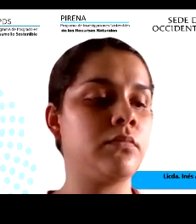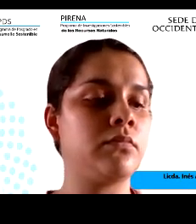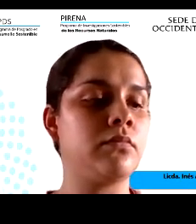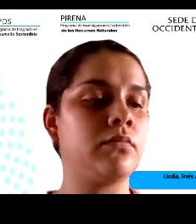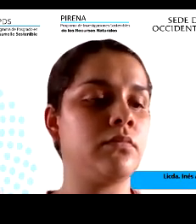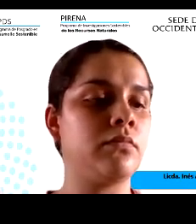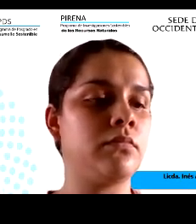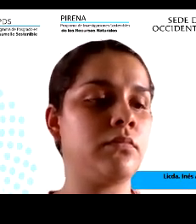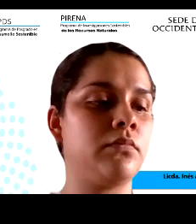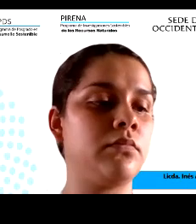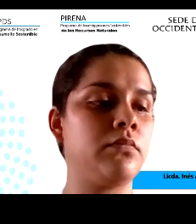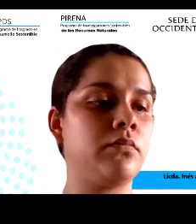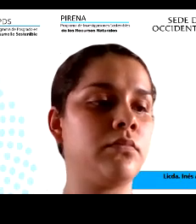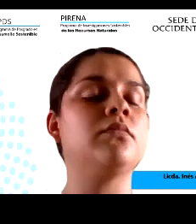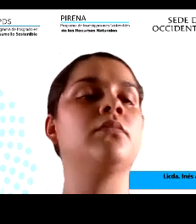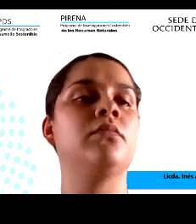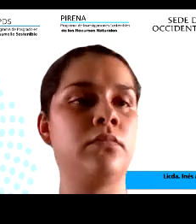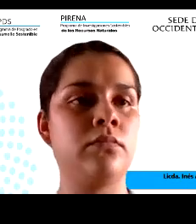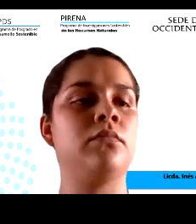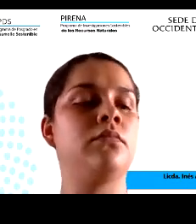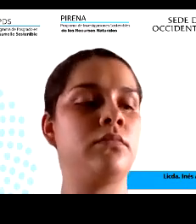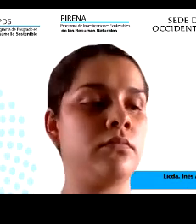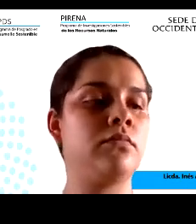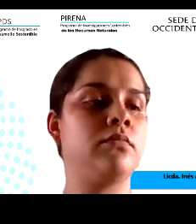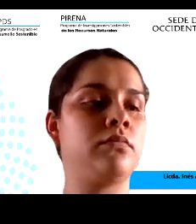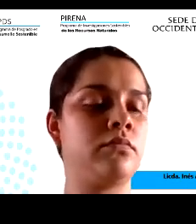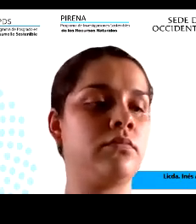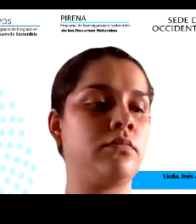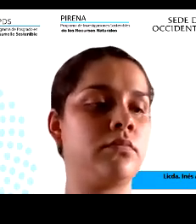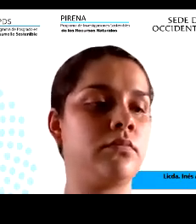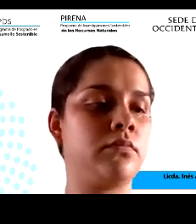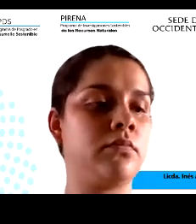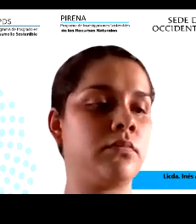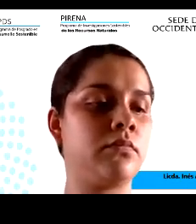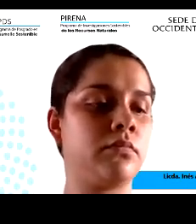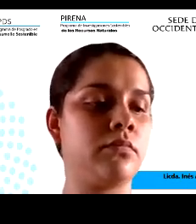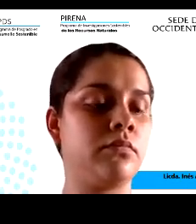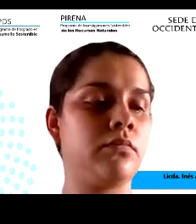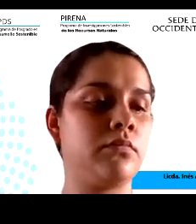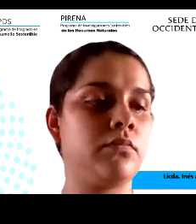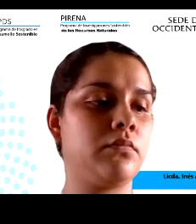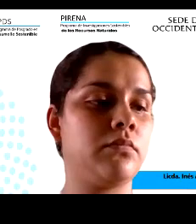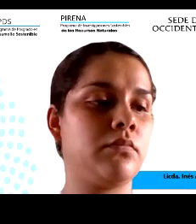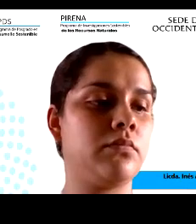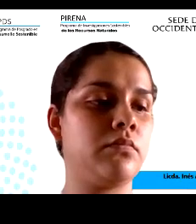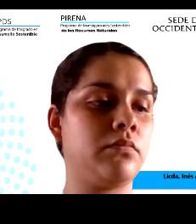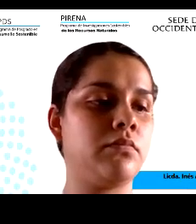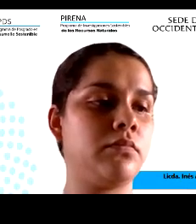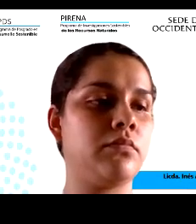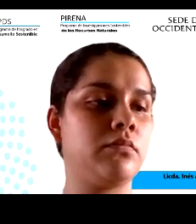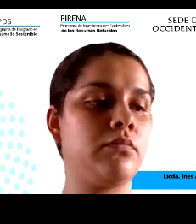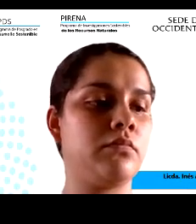con modelos tipo kernel, que también son muy sólidos. Esto avanza realmente